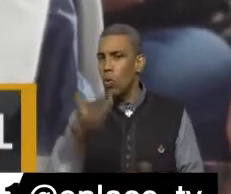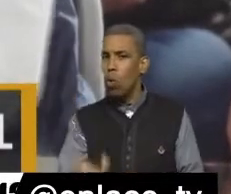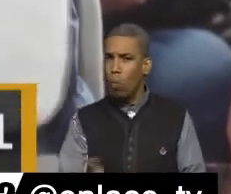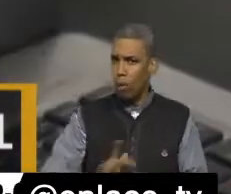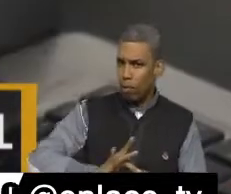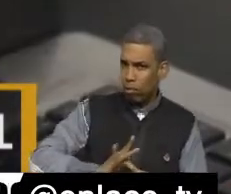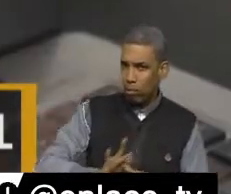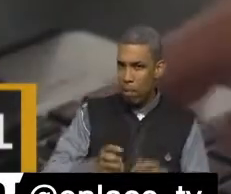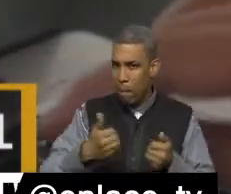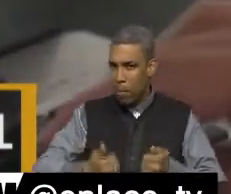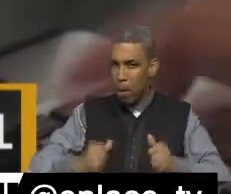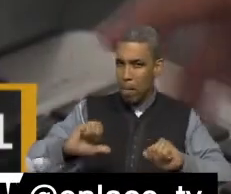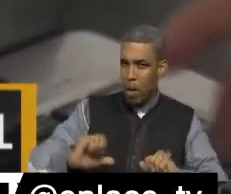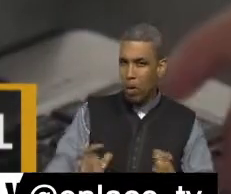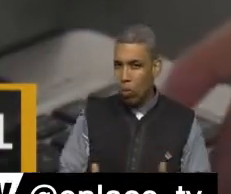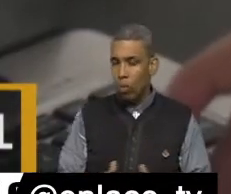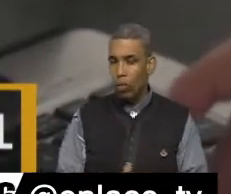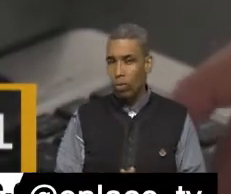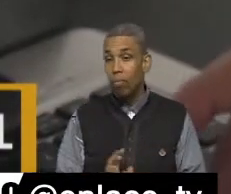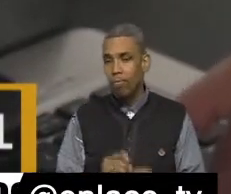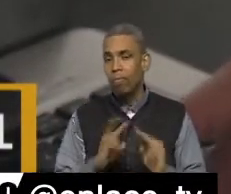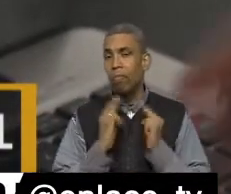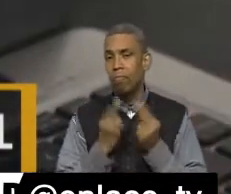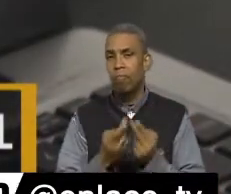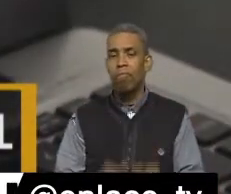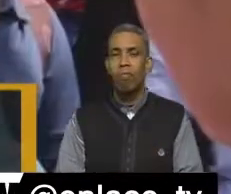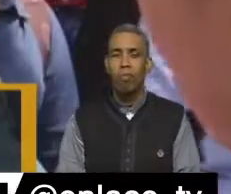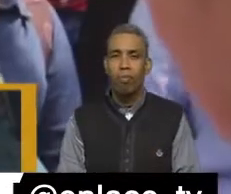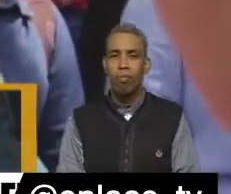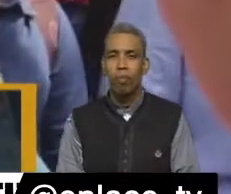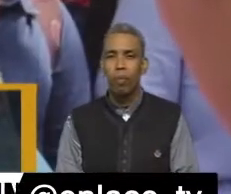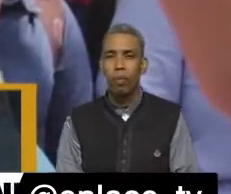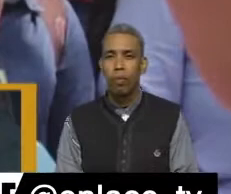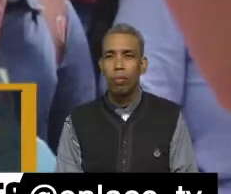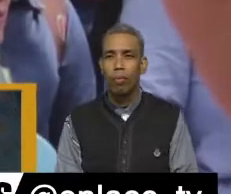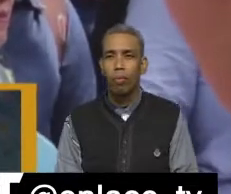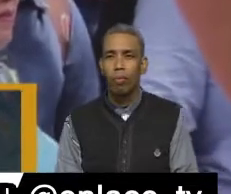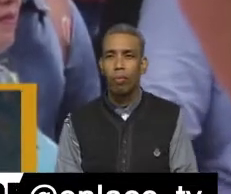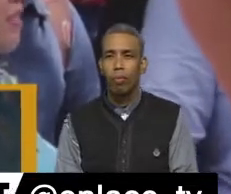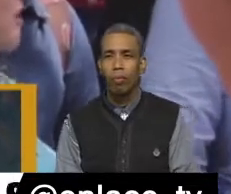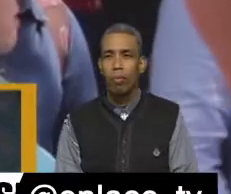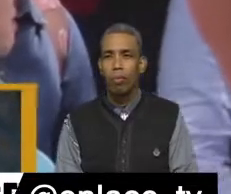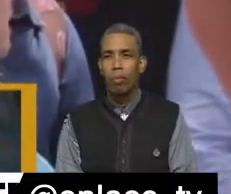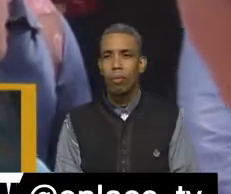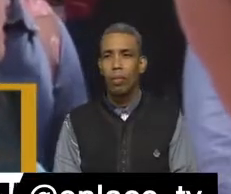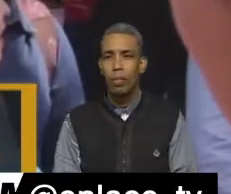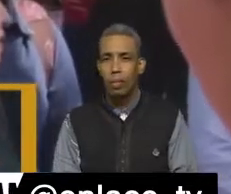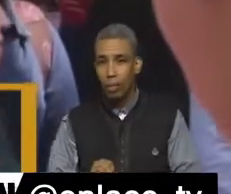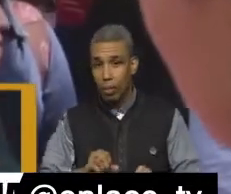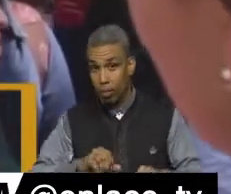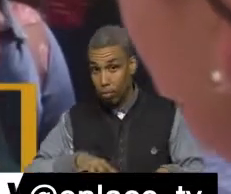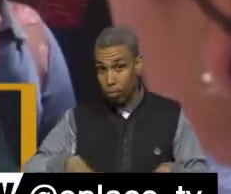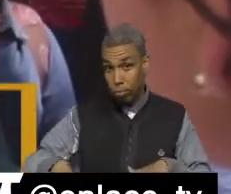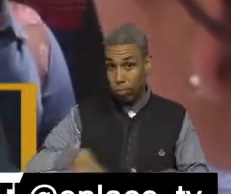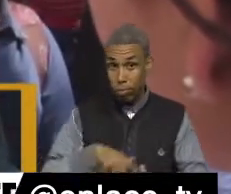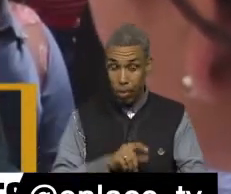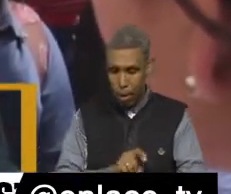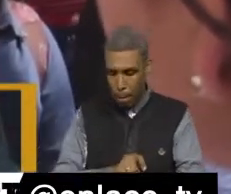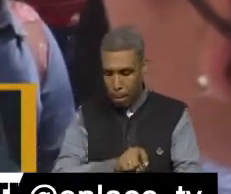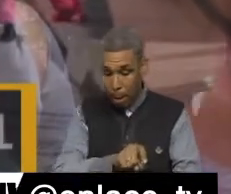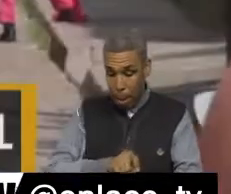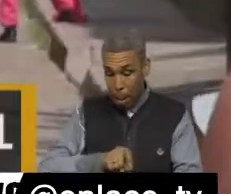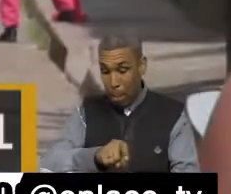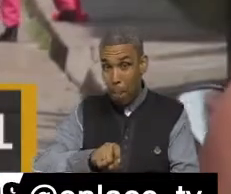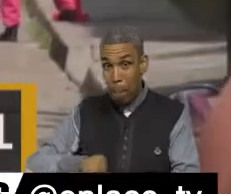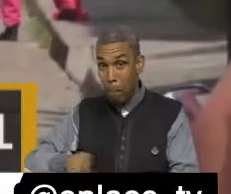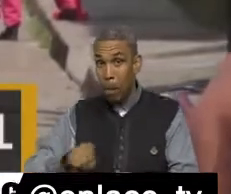están los barranqueños para enfrentar una eventualidad de sismo. Un simulacro de un sismo de 6.8 en la escala de Richter, profundidad de 100